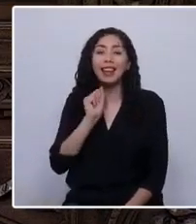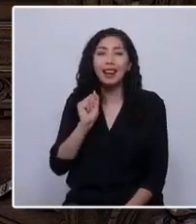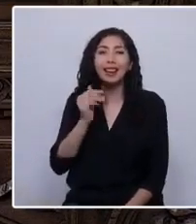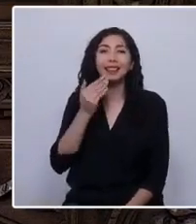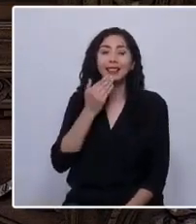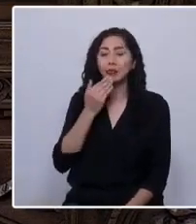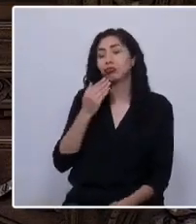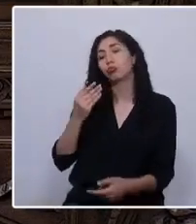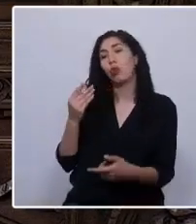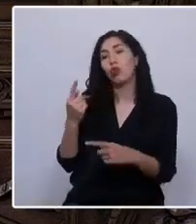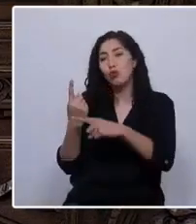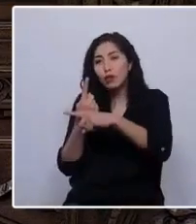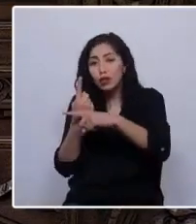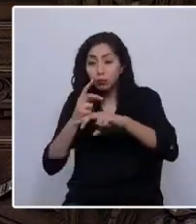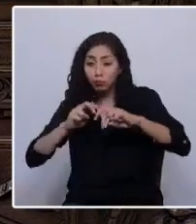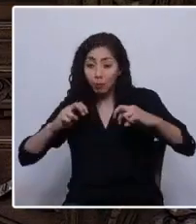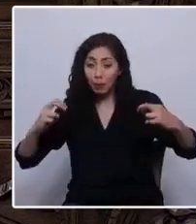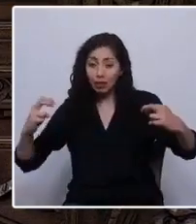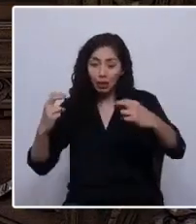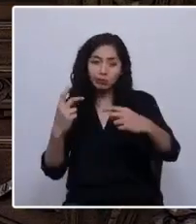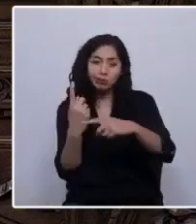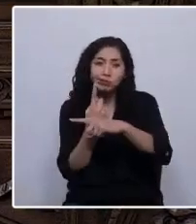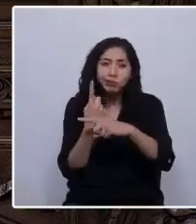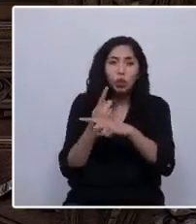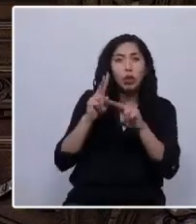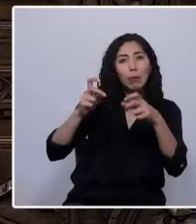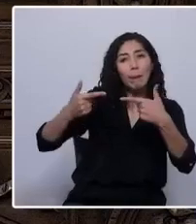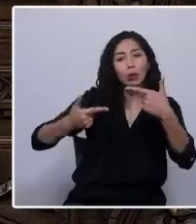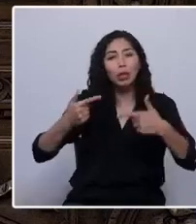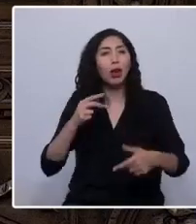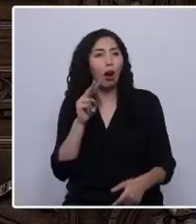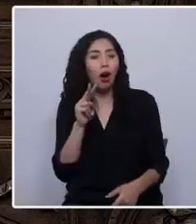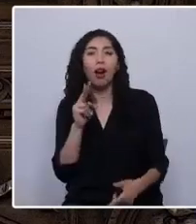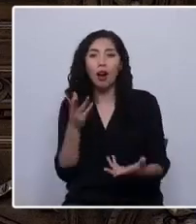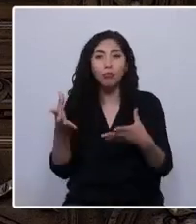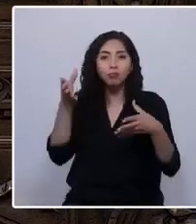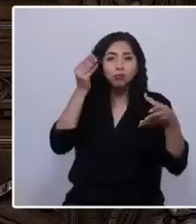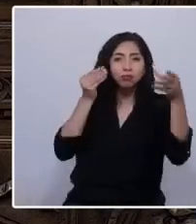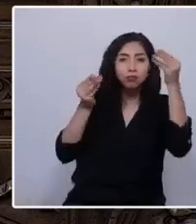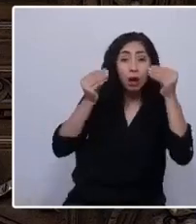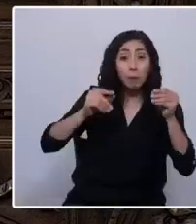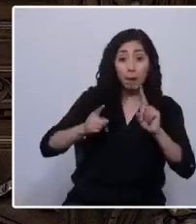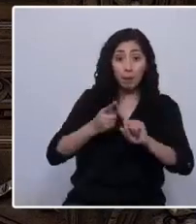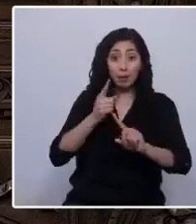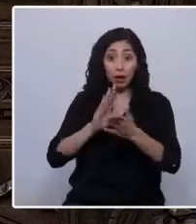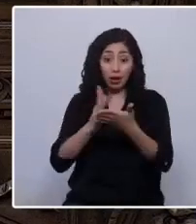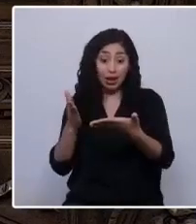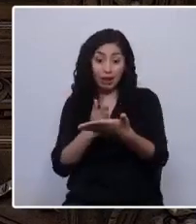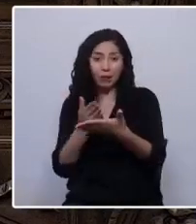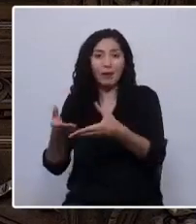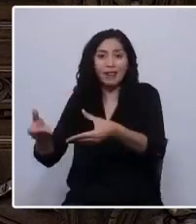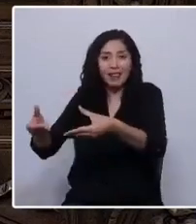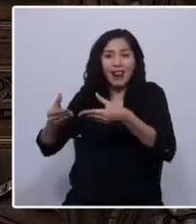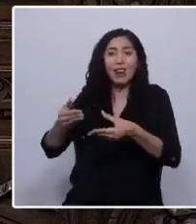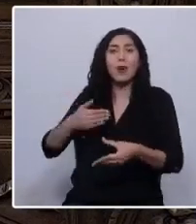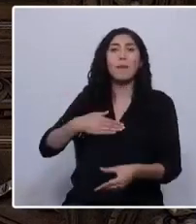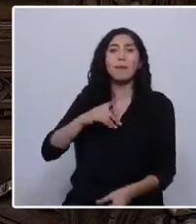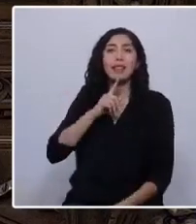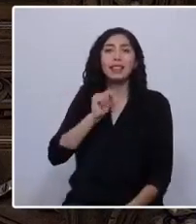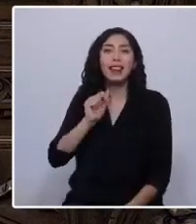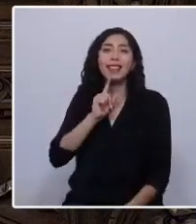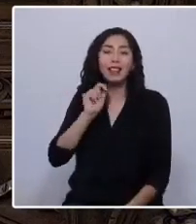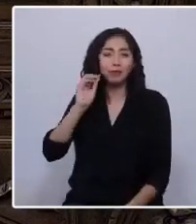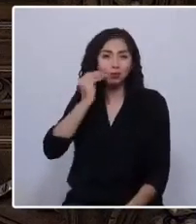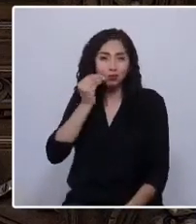de discusión política. Mis primeros libros y reflexiones sobre la vida me los regaló Filebo. Mi tata Humberto,